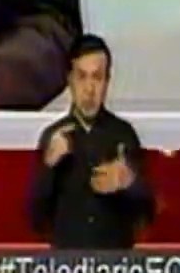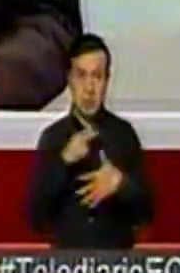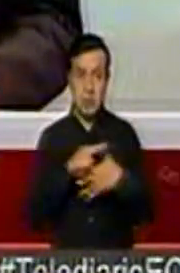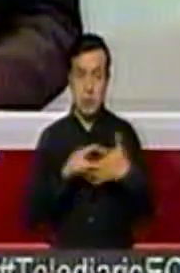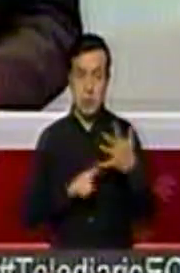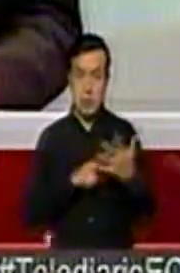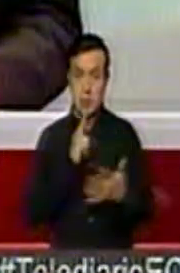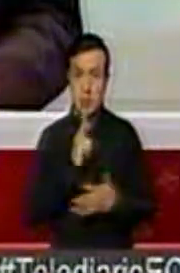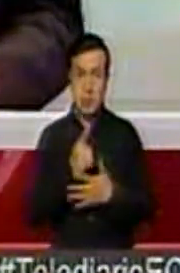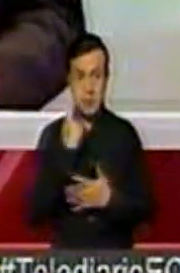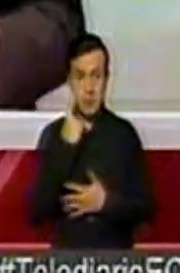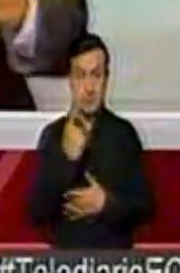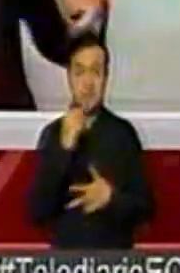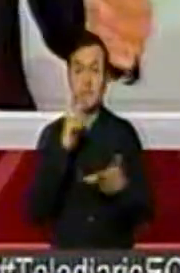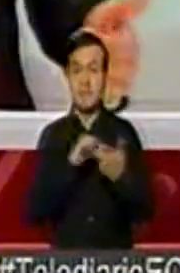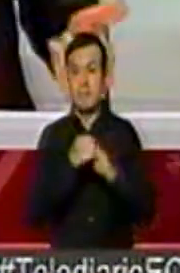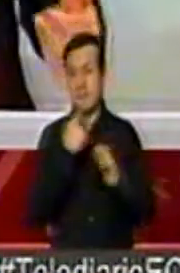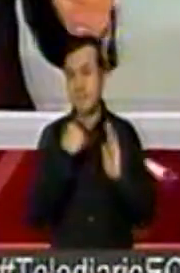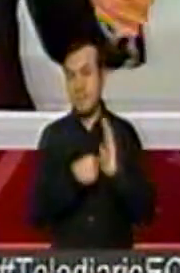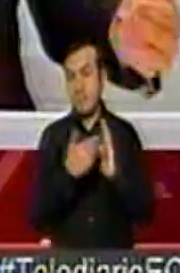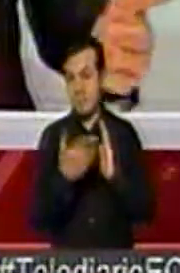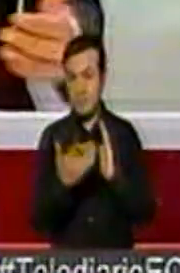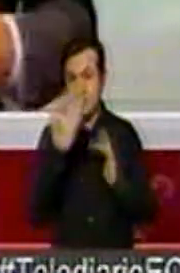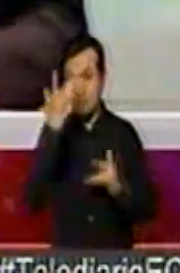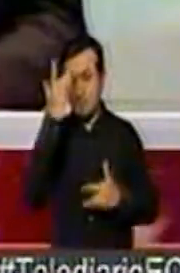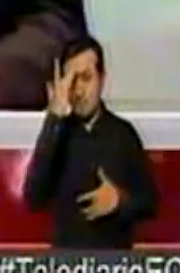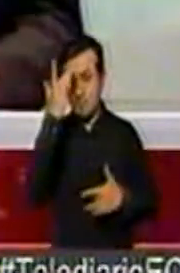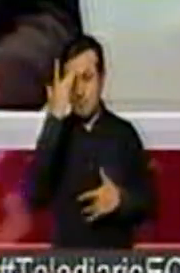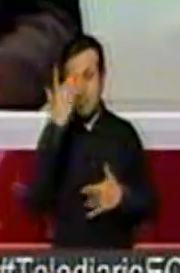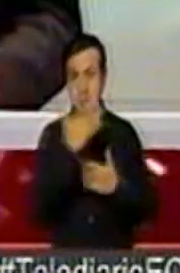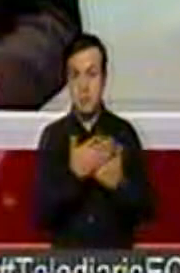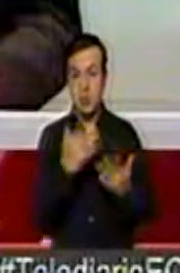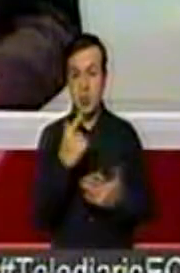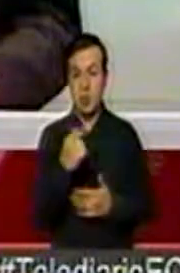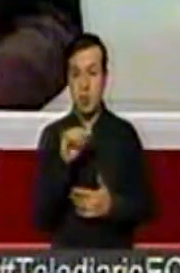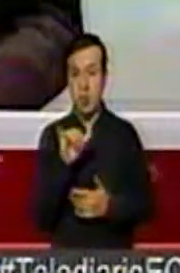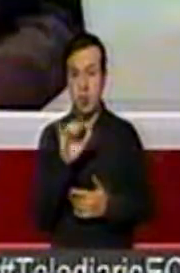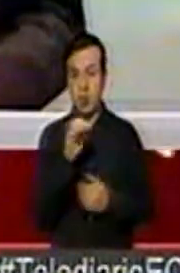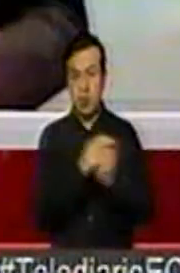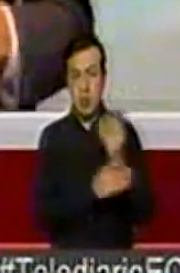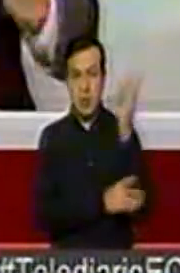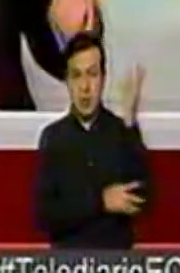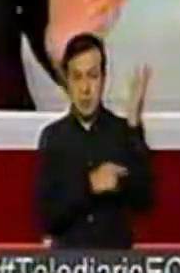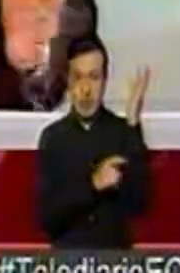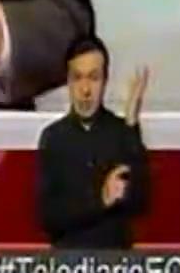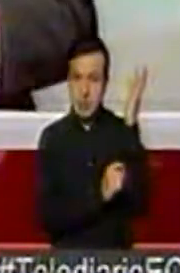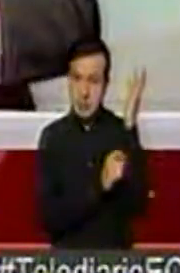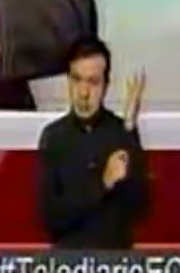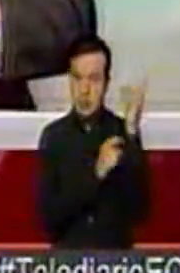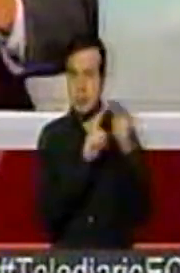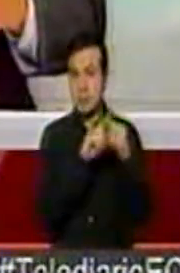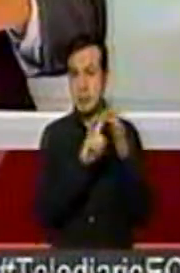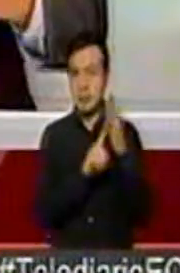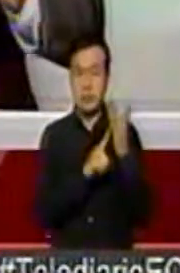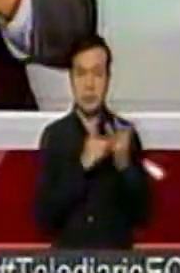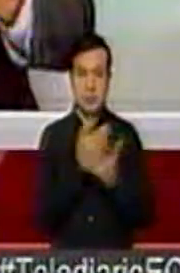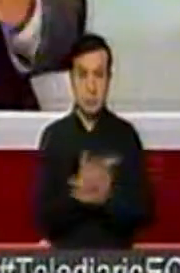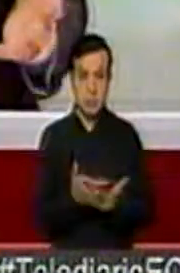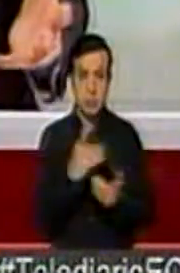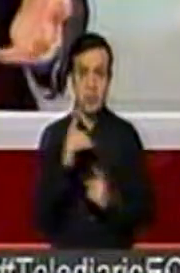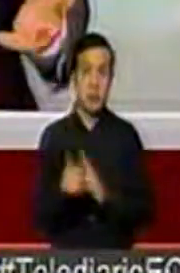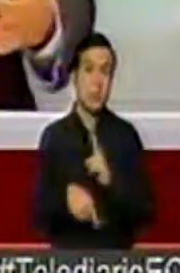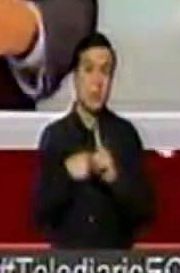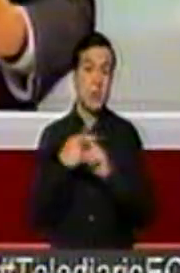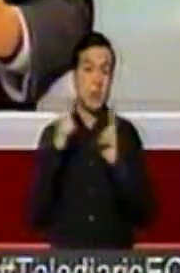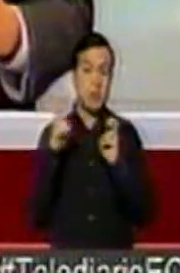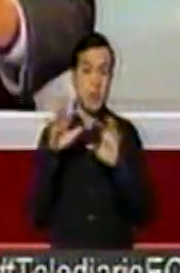varios problemas, por ejemplo, la enfermedad del cogollo en la palma, y otros más. Y a eso se suma, esos son